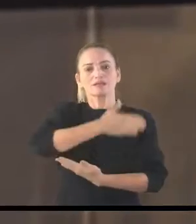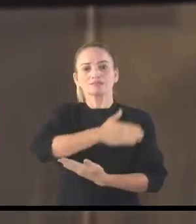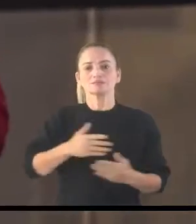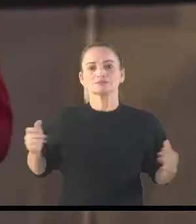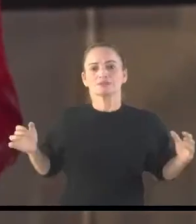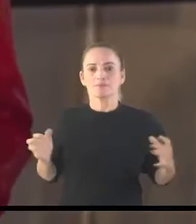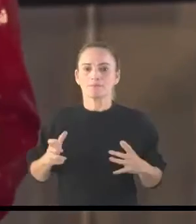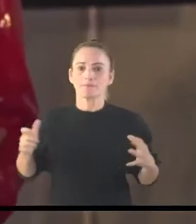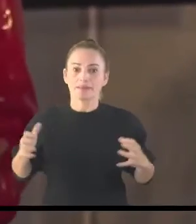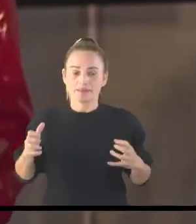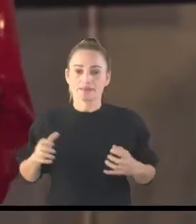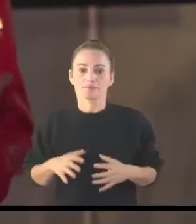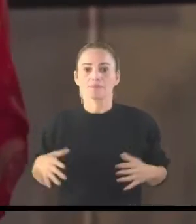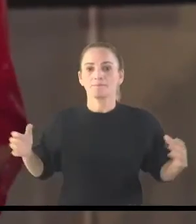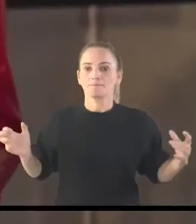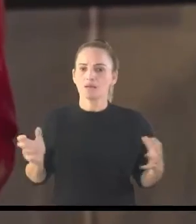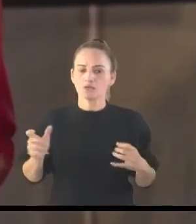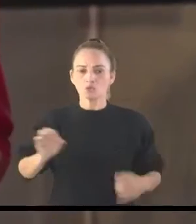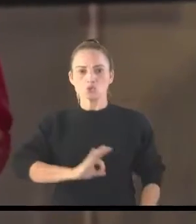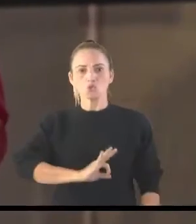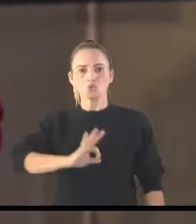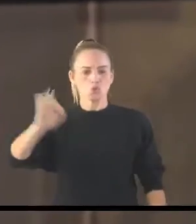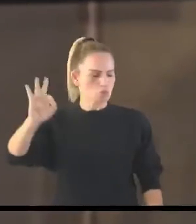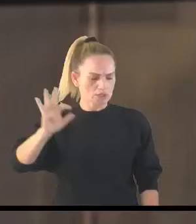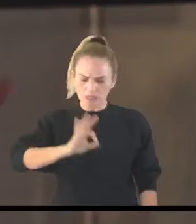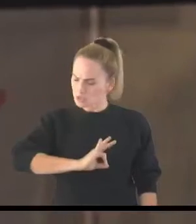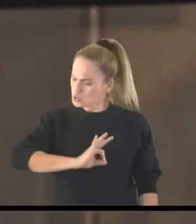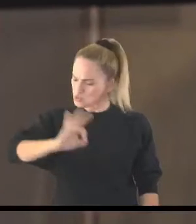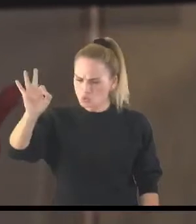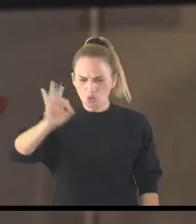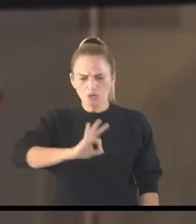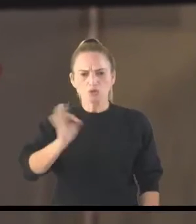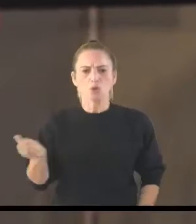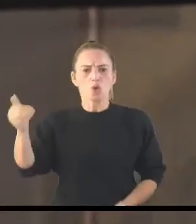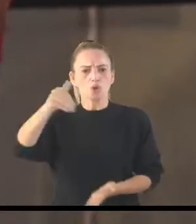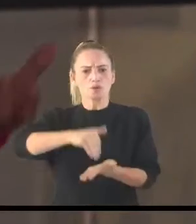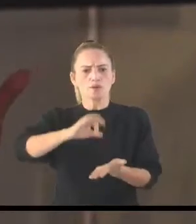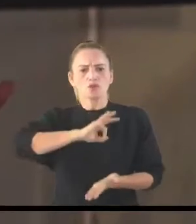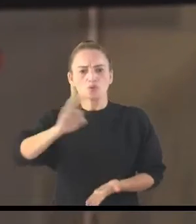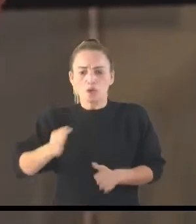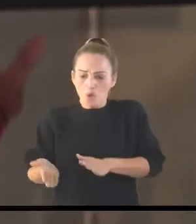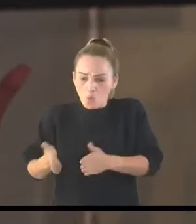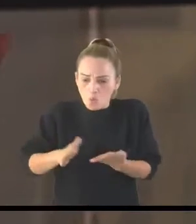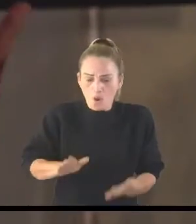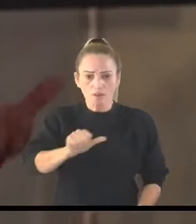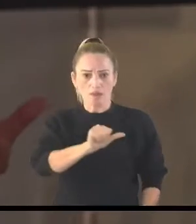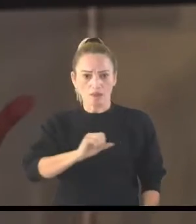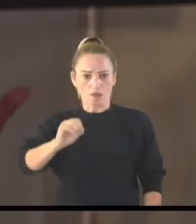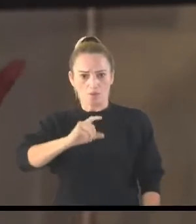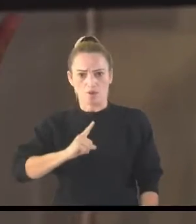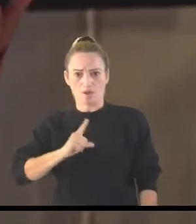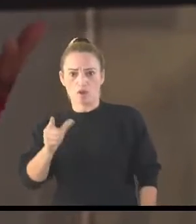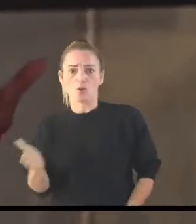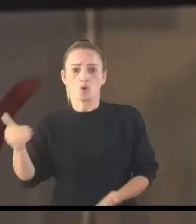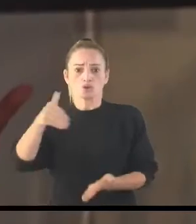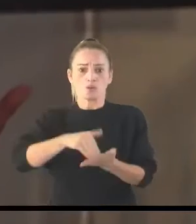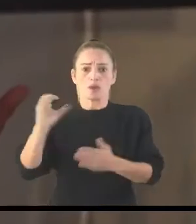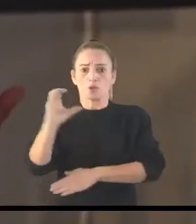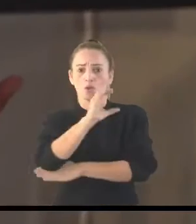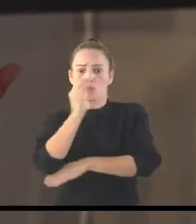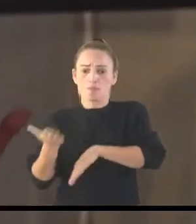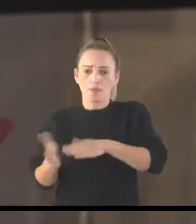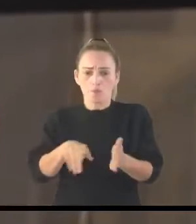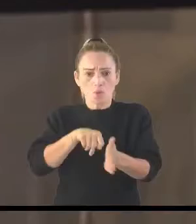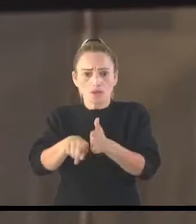vallenato, pero un vallenato que dice nunca más la muerte de nuestros líderes y lideresas sociales en